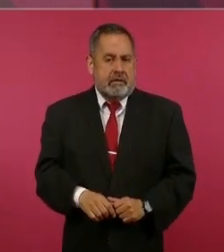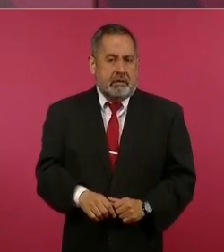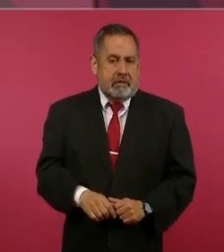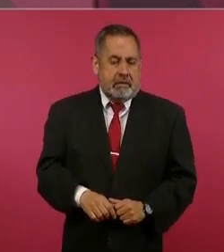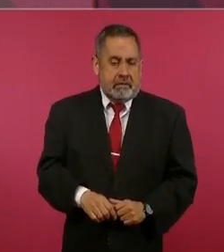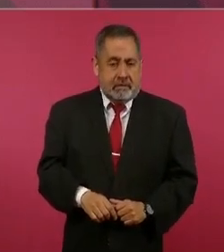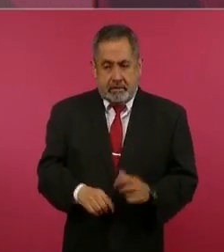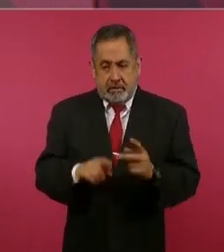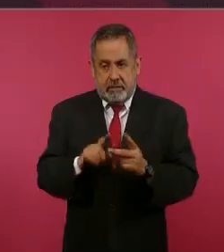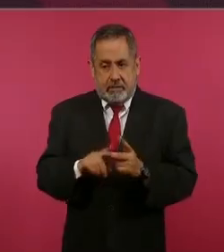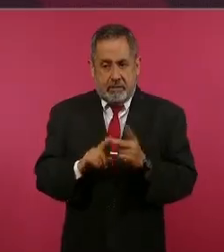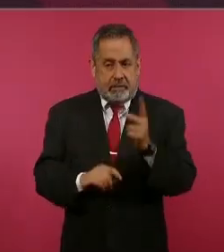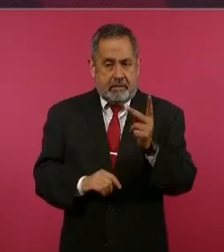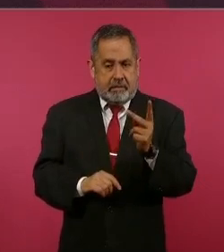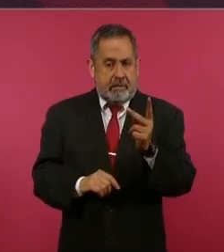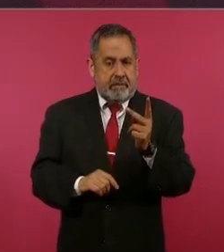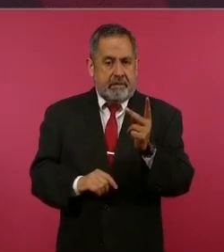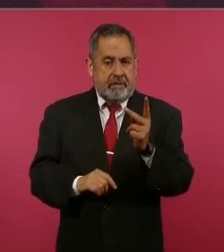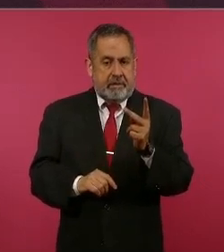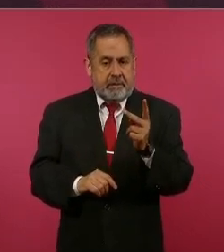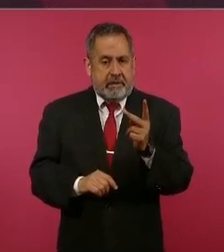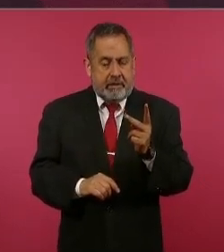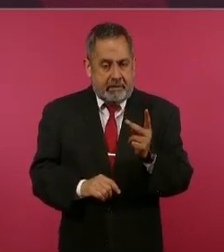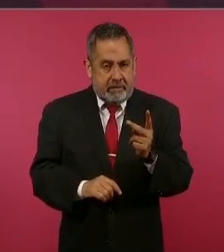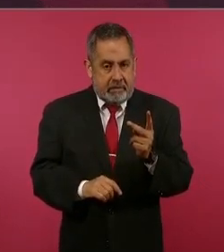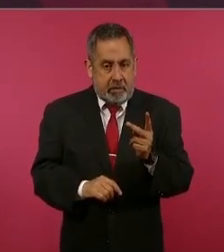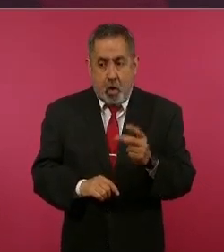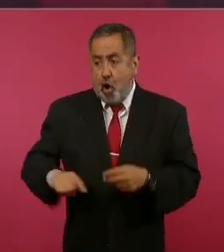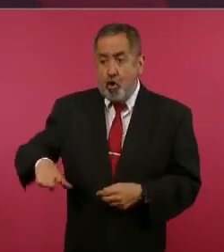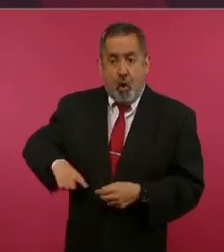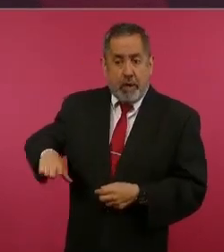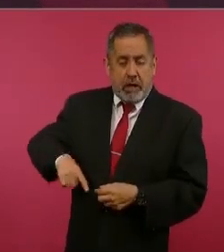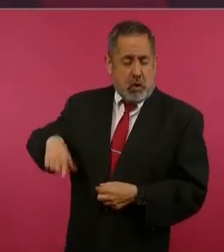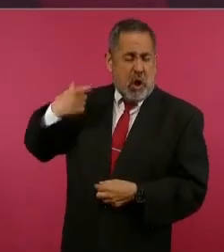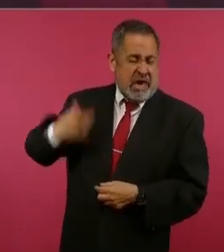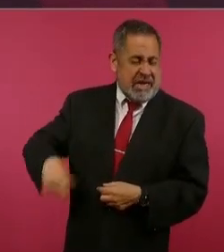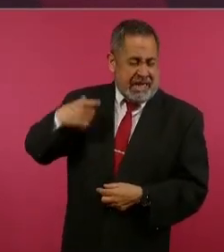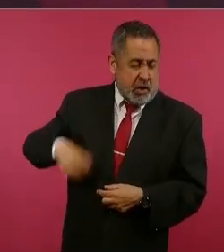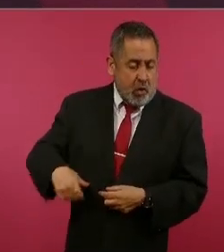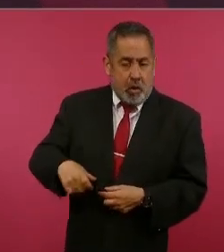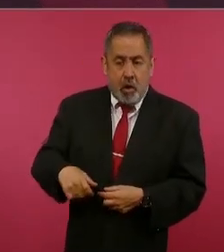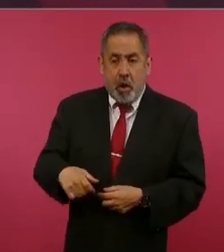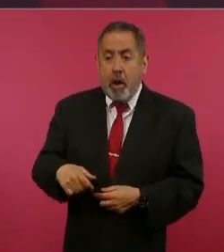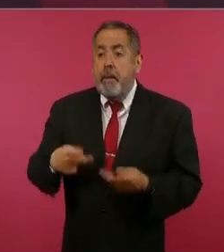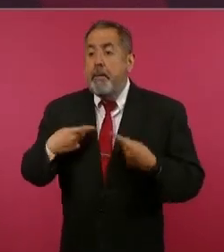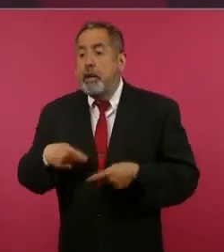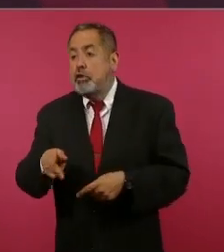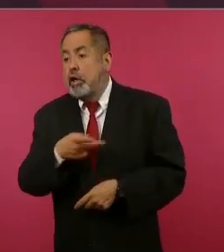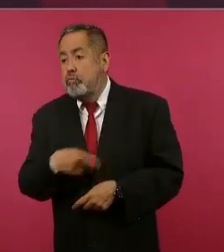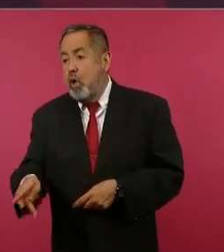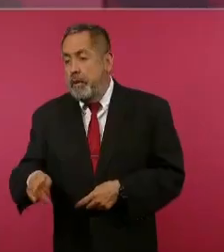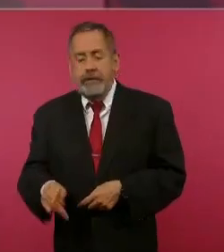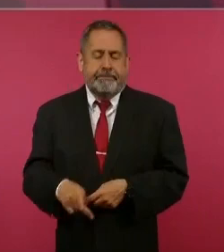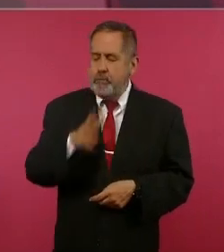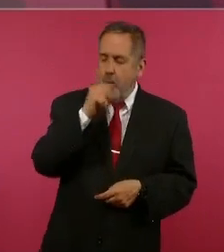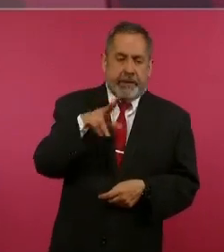Lo segundo, no puede haber gobierno rico con pueblo pobre,